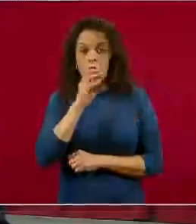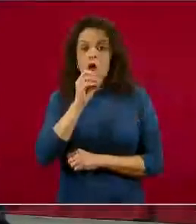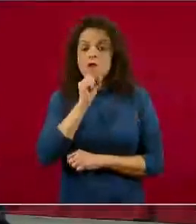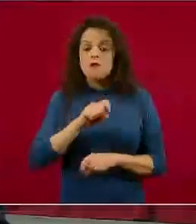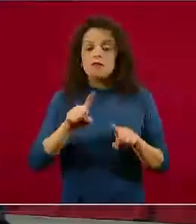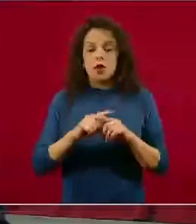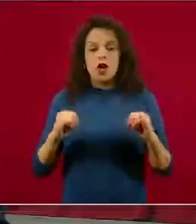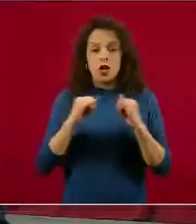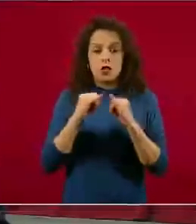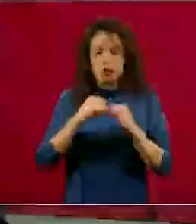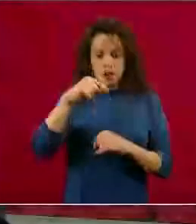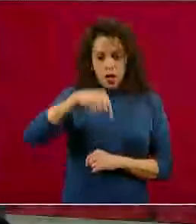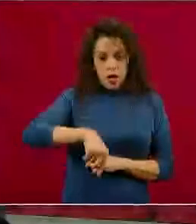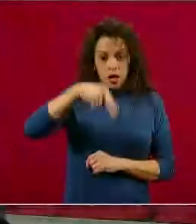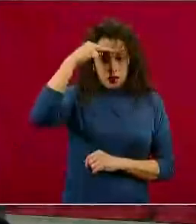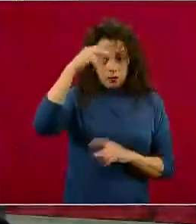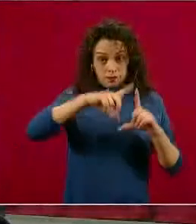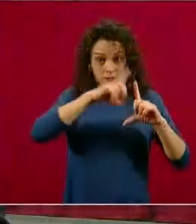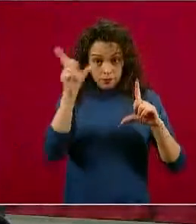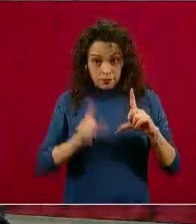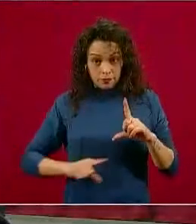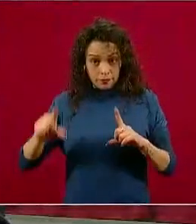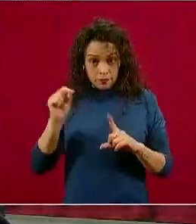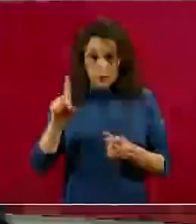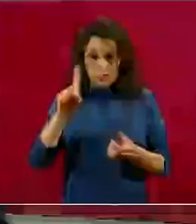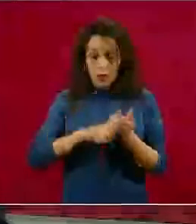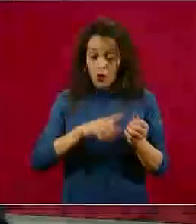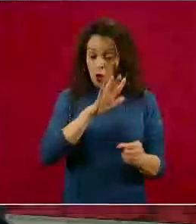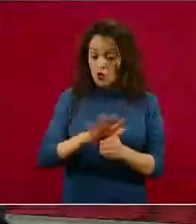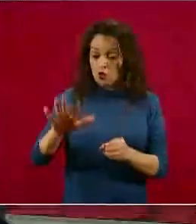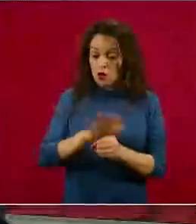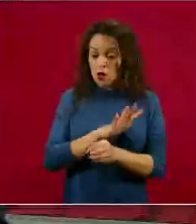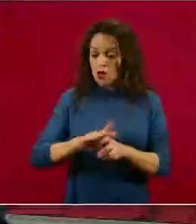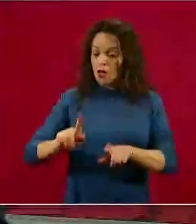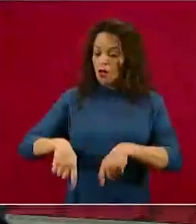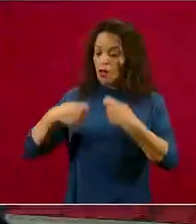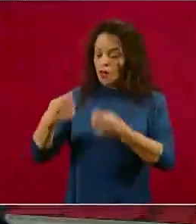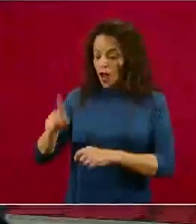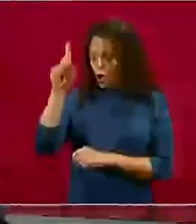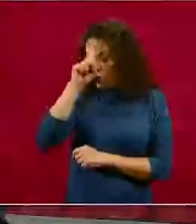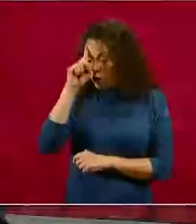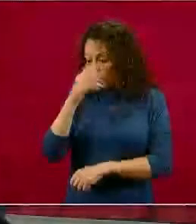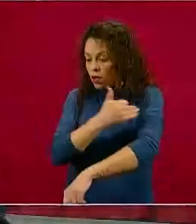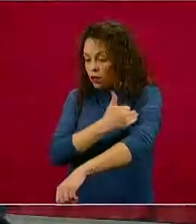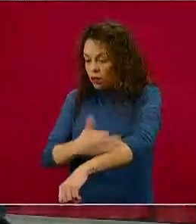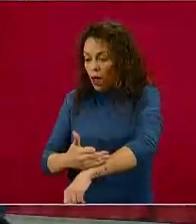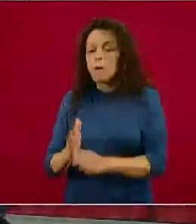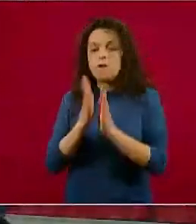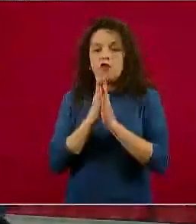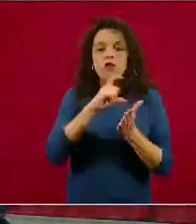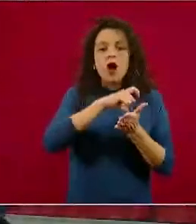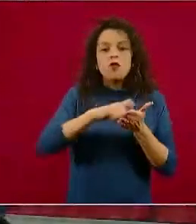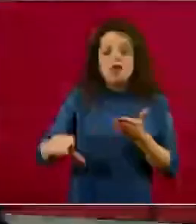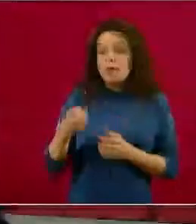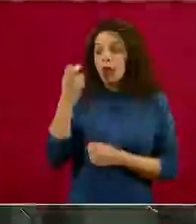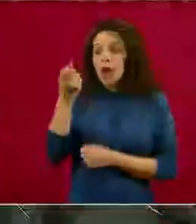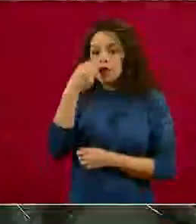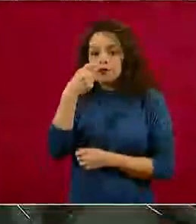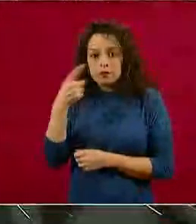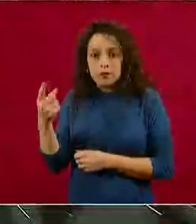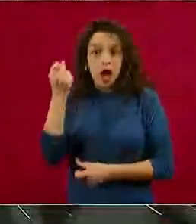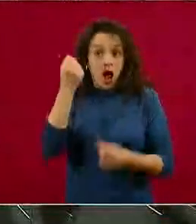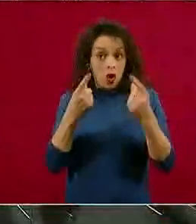nacionales, que localmente se le recomienda a las familias conseguir alguno de estos fármacos. Algunos son muy